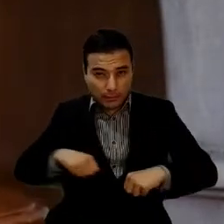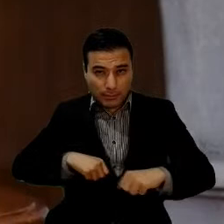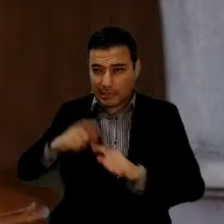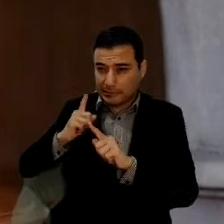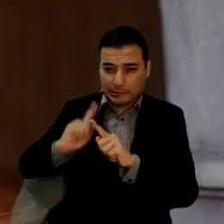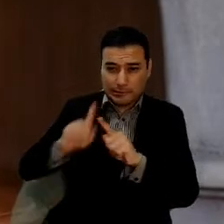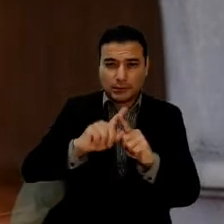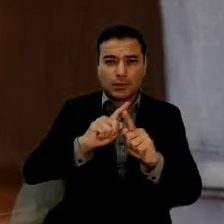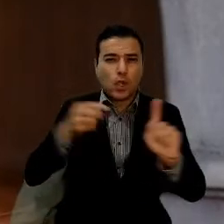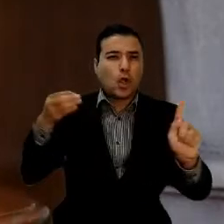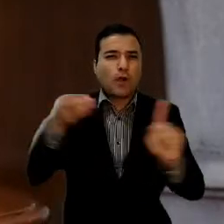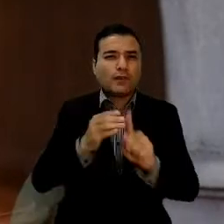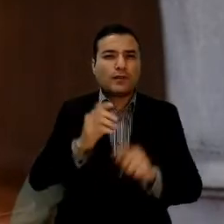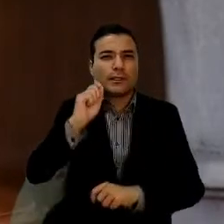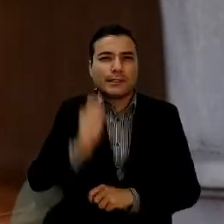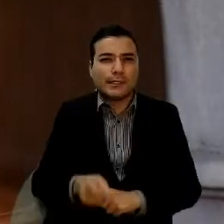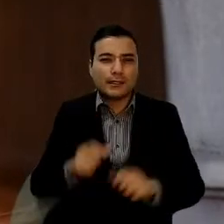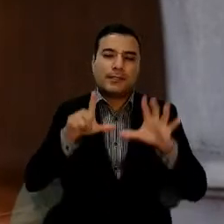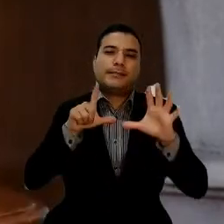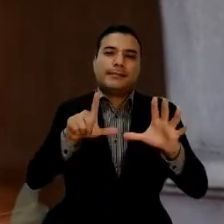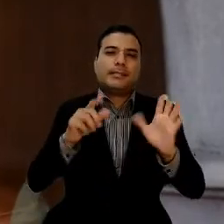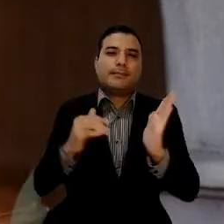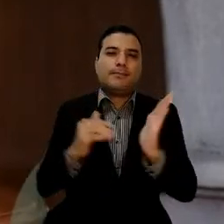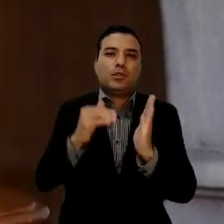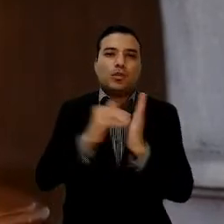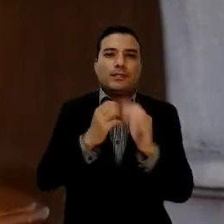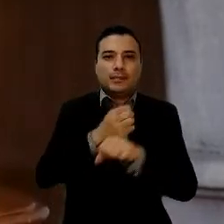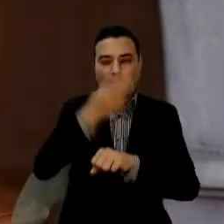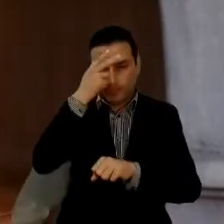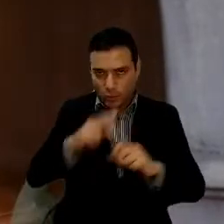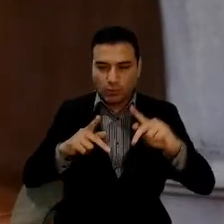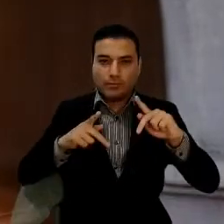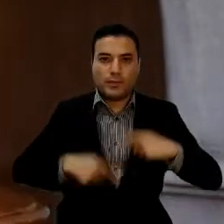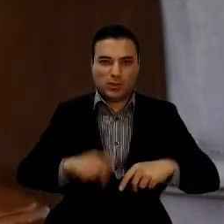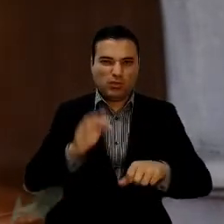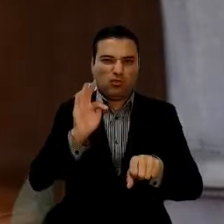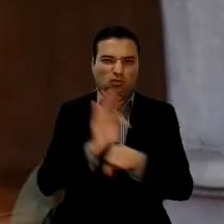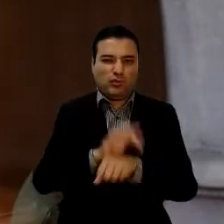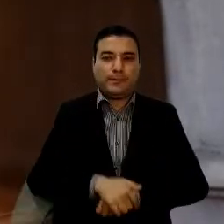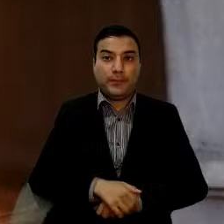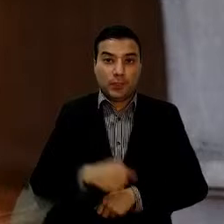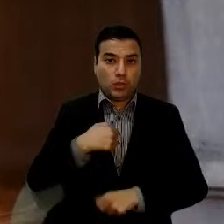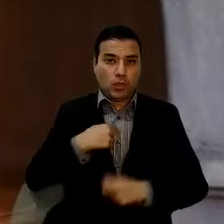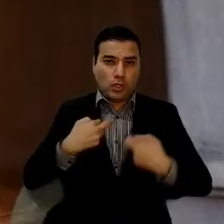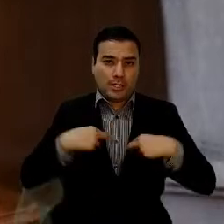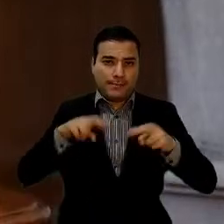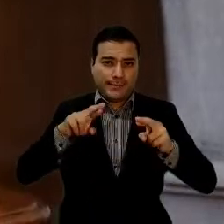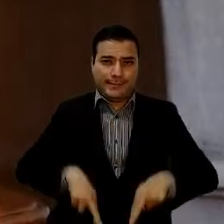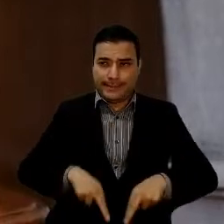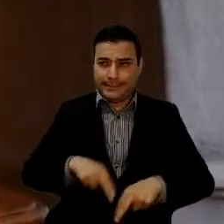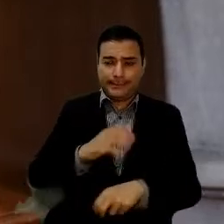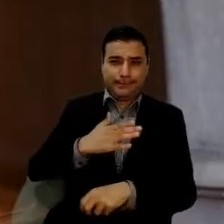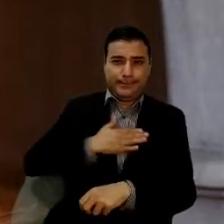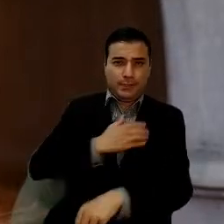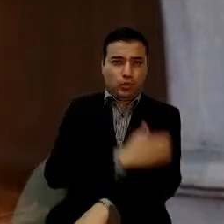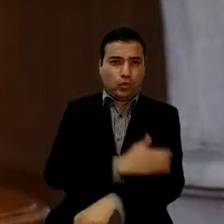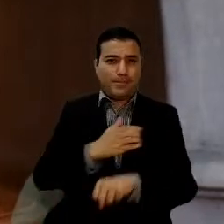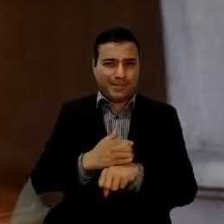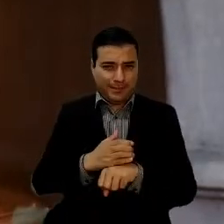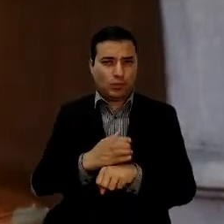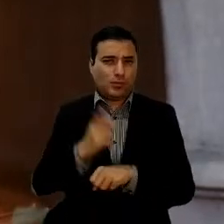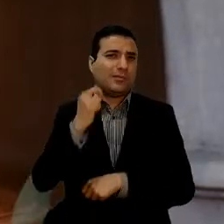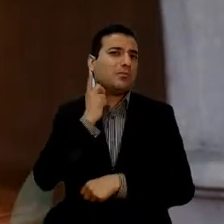el bienestar de los 17 millones de mexiquenses. Finalmente, en nombre de mis compañeras y compañeros diputados